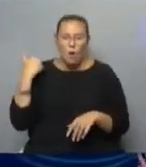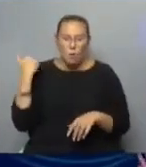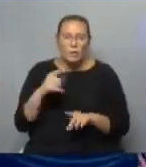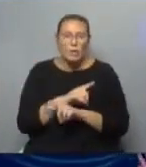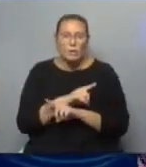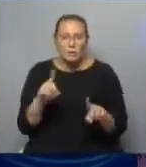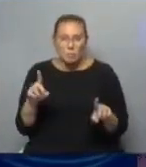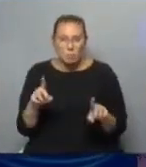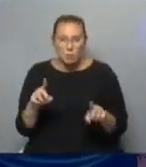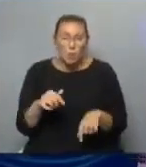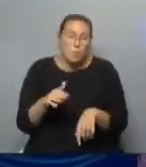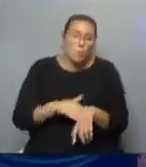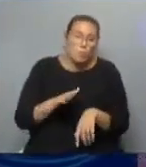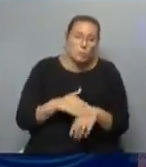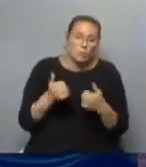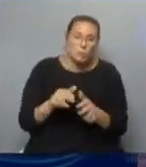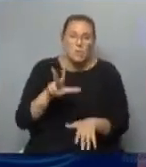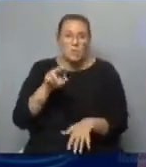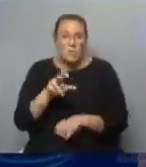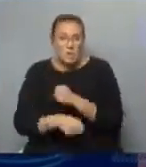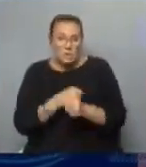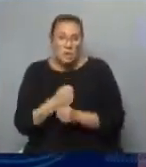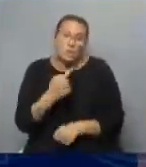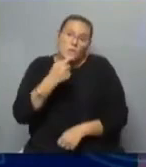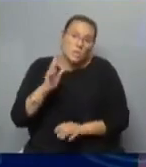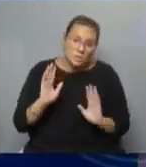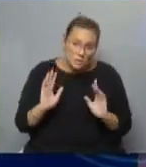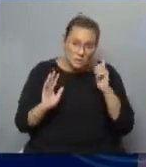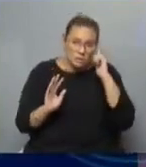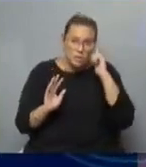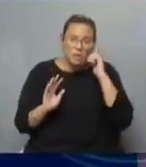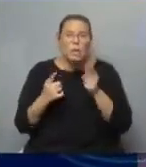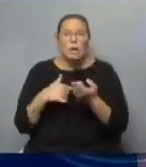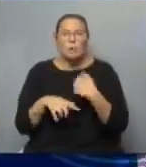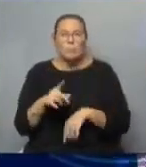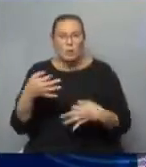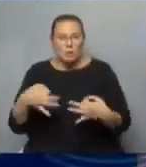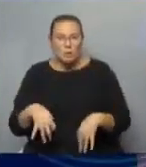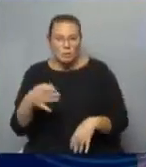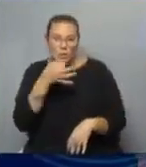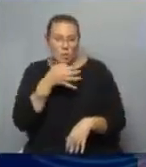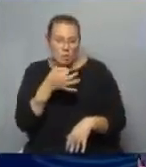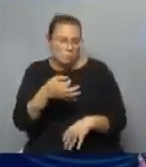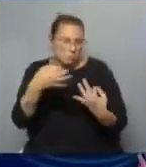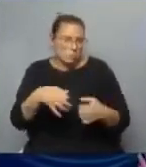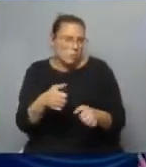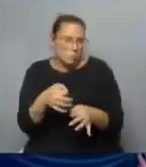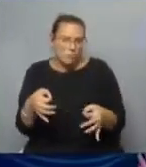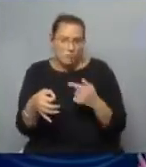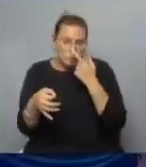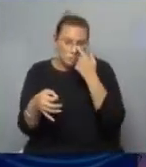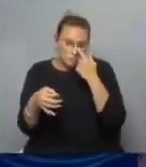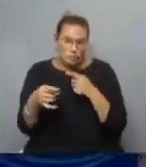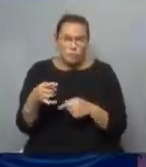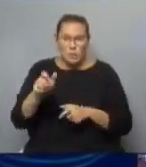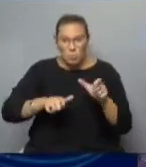tampoco sé dónde empieza, bueno, si empieza a los 30 años, dicen, ¿no? Bueno, pero en fin, está bien, lo que decís es eso. Entonces tenemos